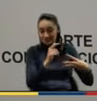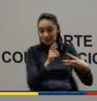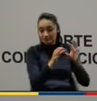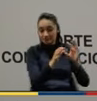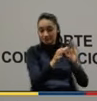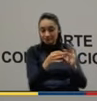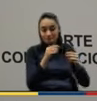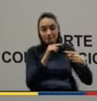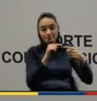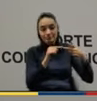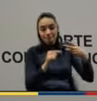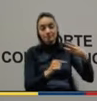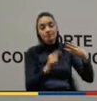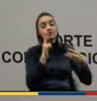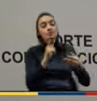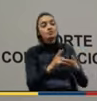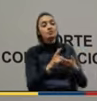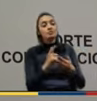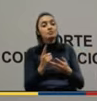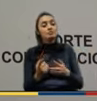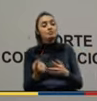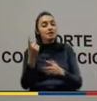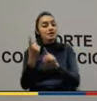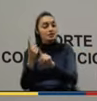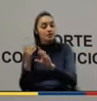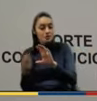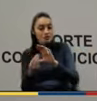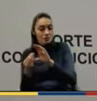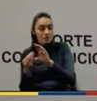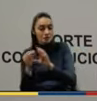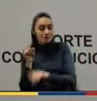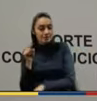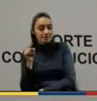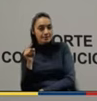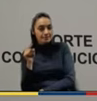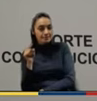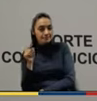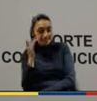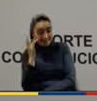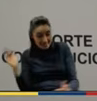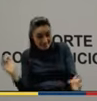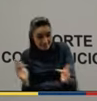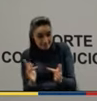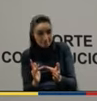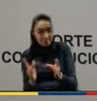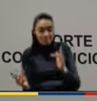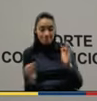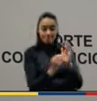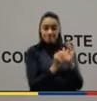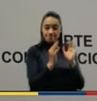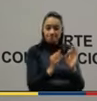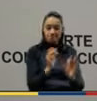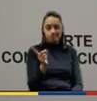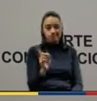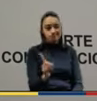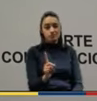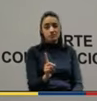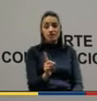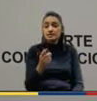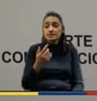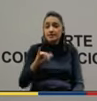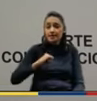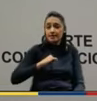son compensadas con las protecciones que ofrecería Escazú, las cuales en todo caso ya se encuentran, como lo he mencionado, en nuestra legislación y que de no